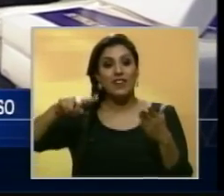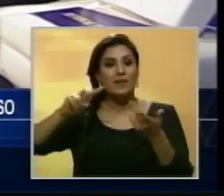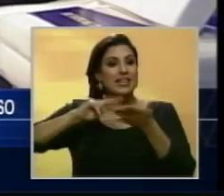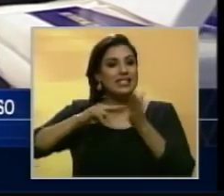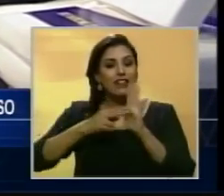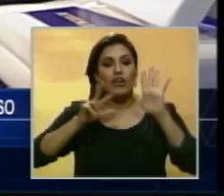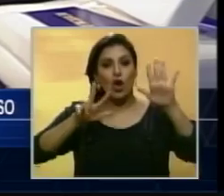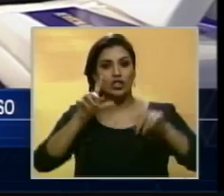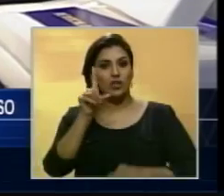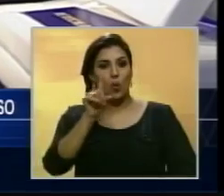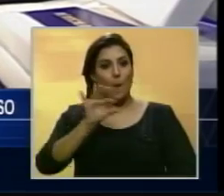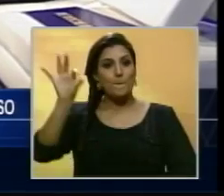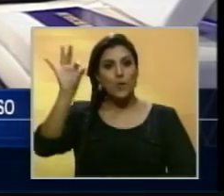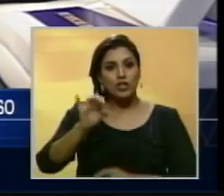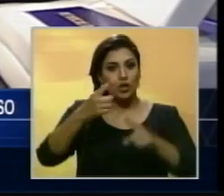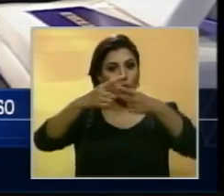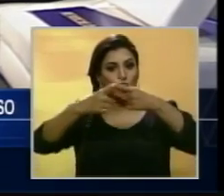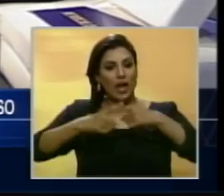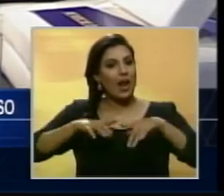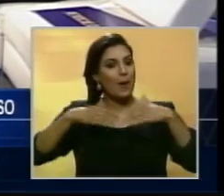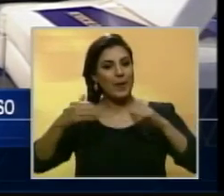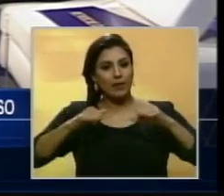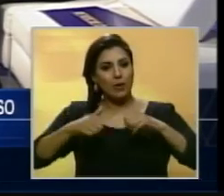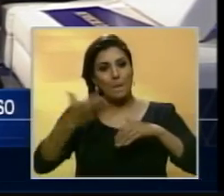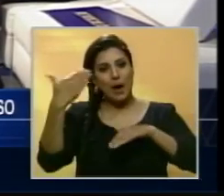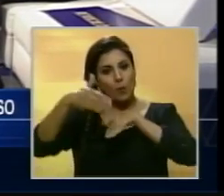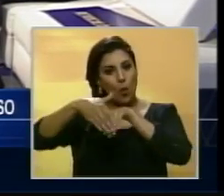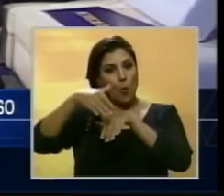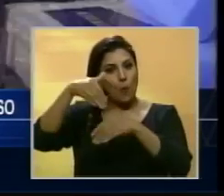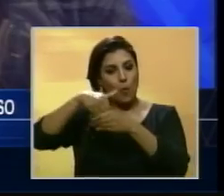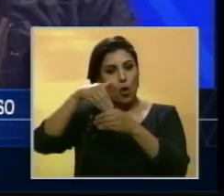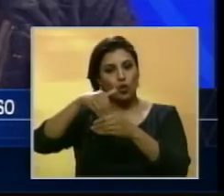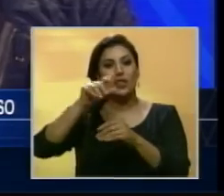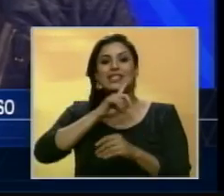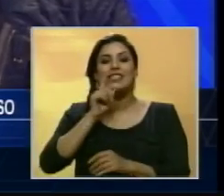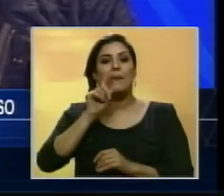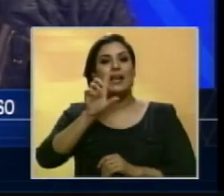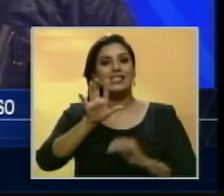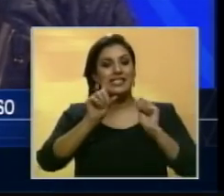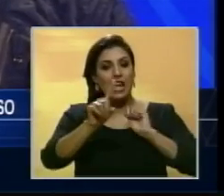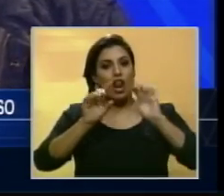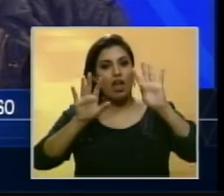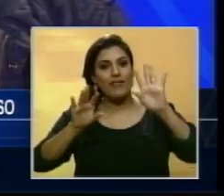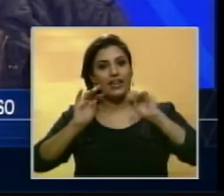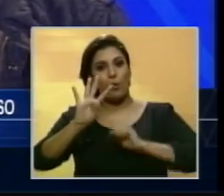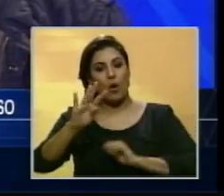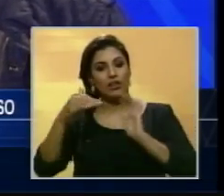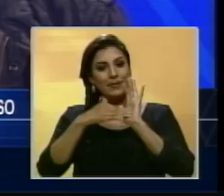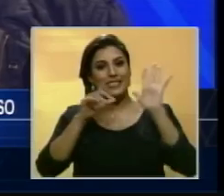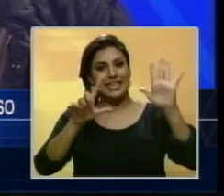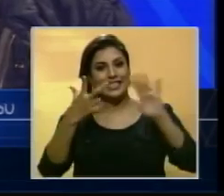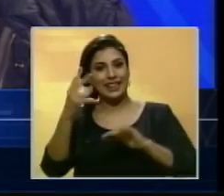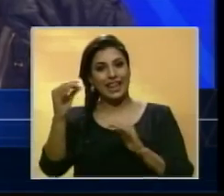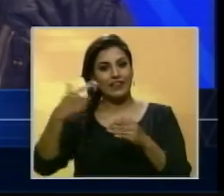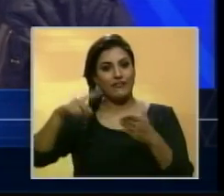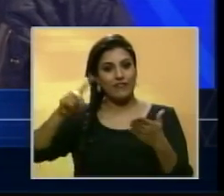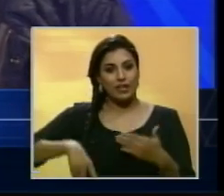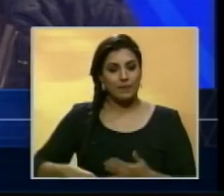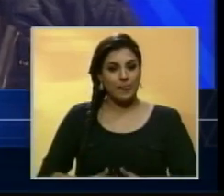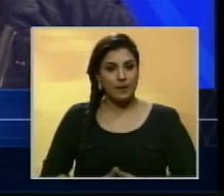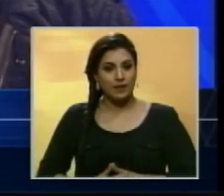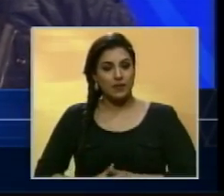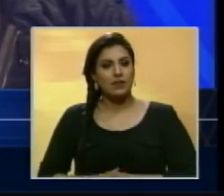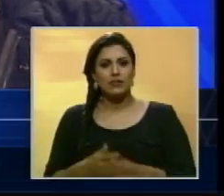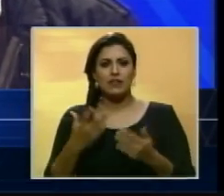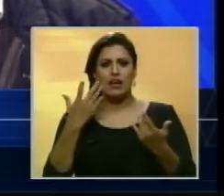representa el 81% del total necesario para activar el revocatorio, que es de 194.730 firmas. A las 4